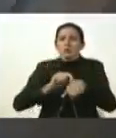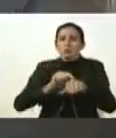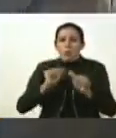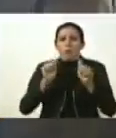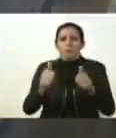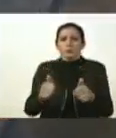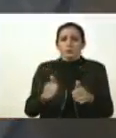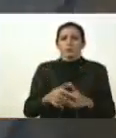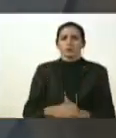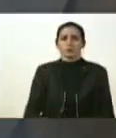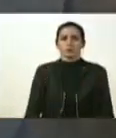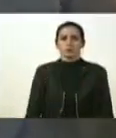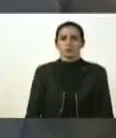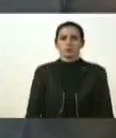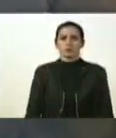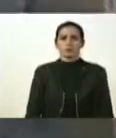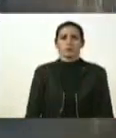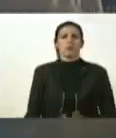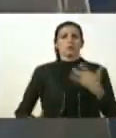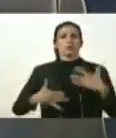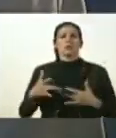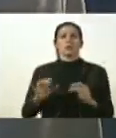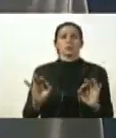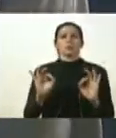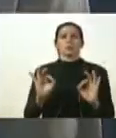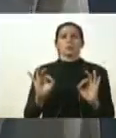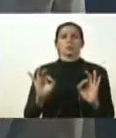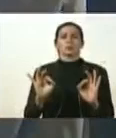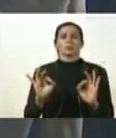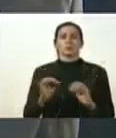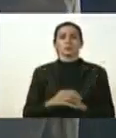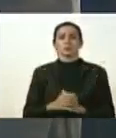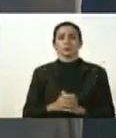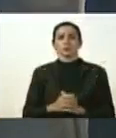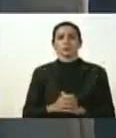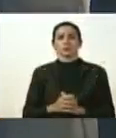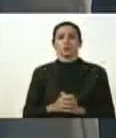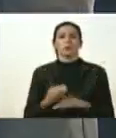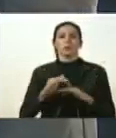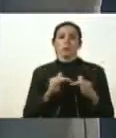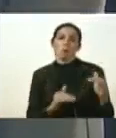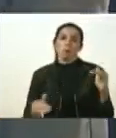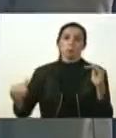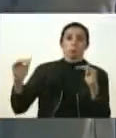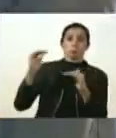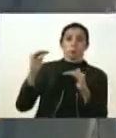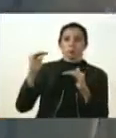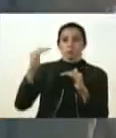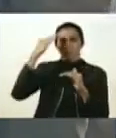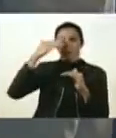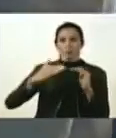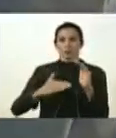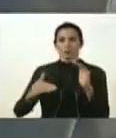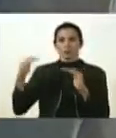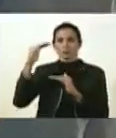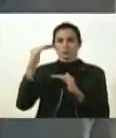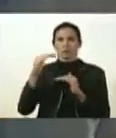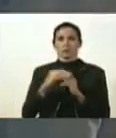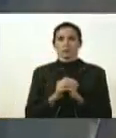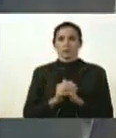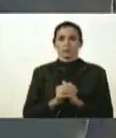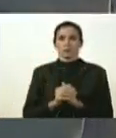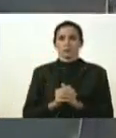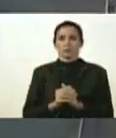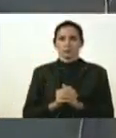propósito de este acto con motivo de el ser promovidos al grado y jerarquía inmediata superior